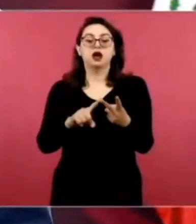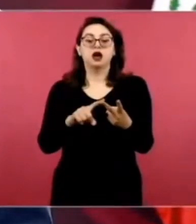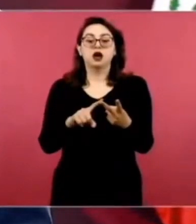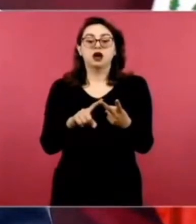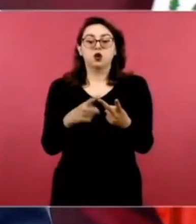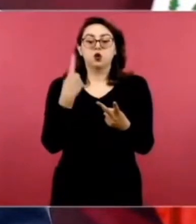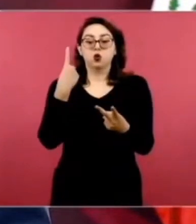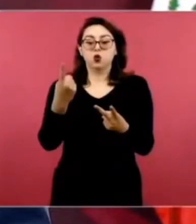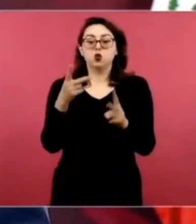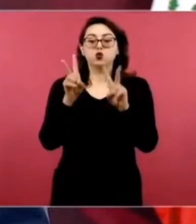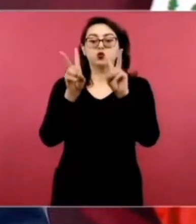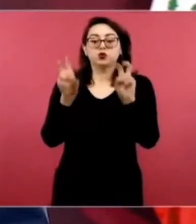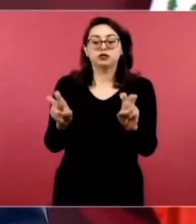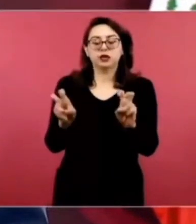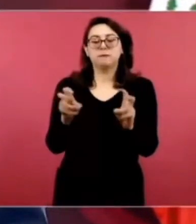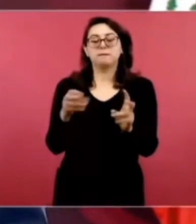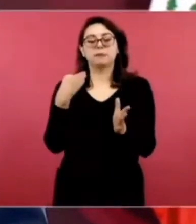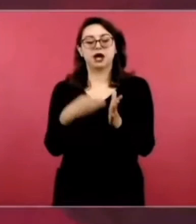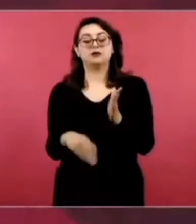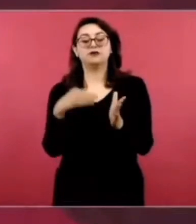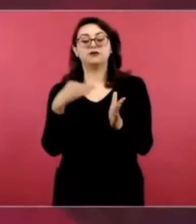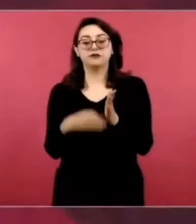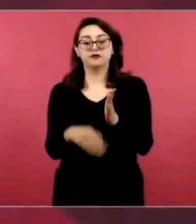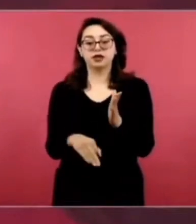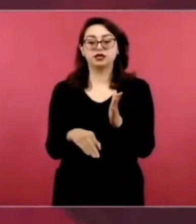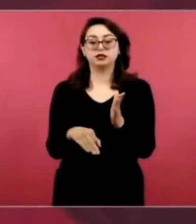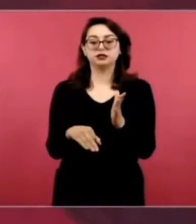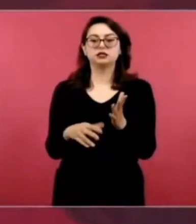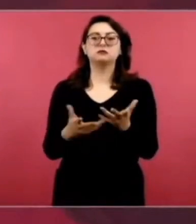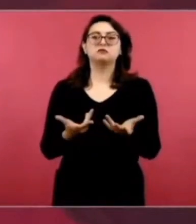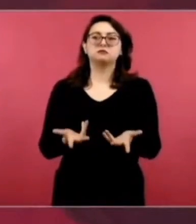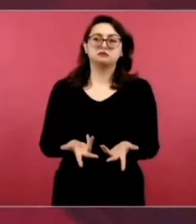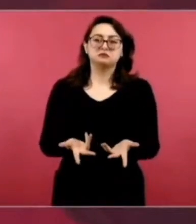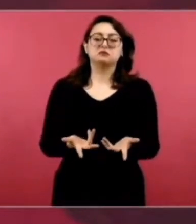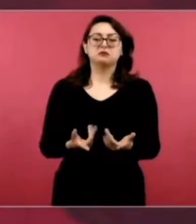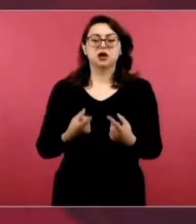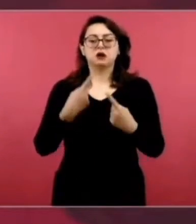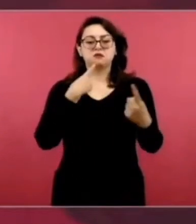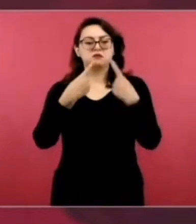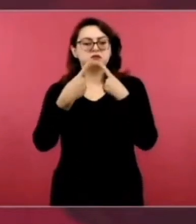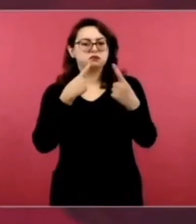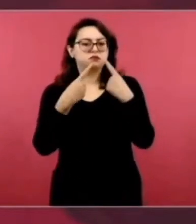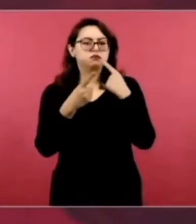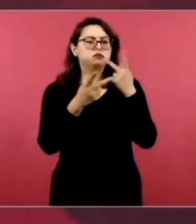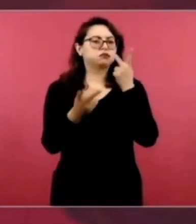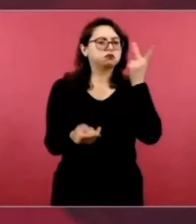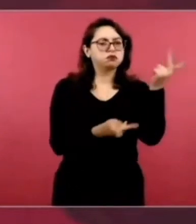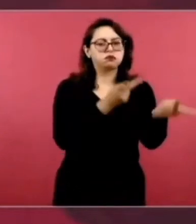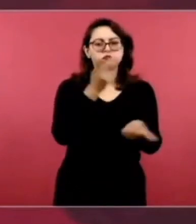una consulta que puede llevar a